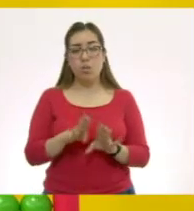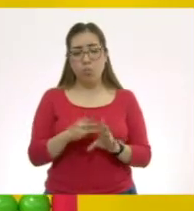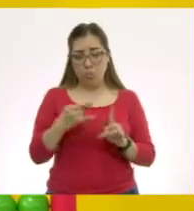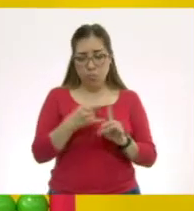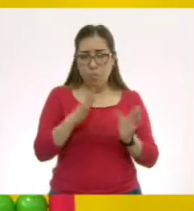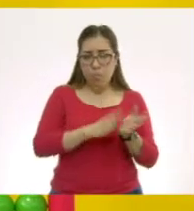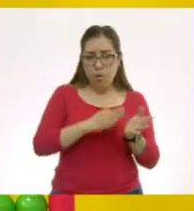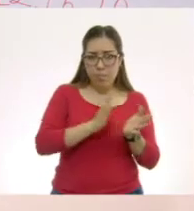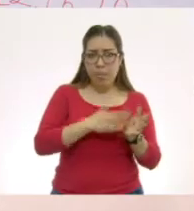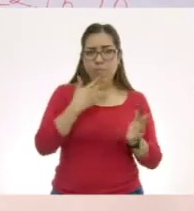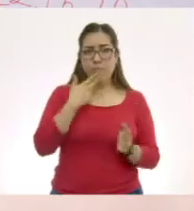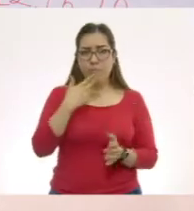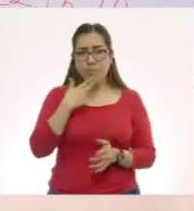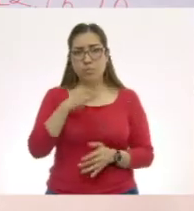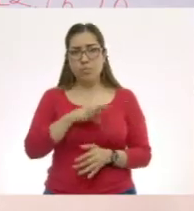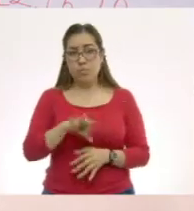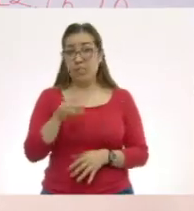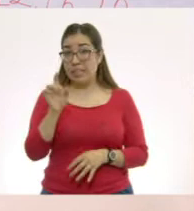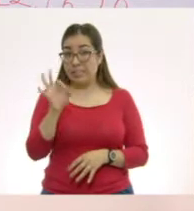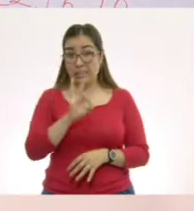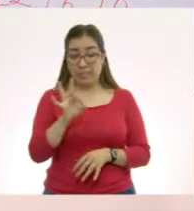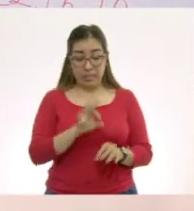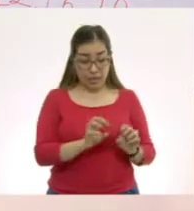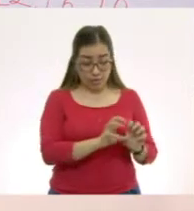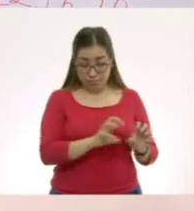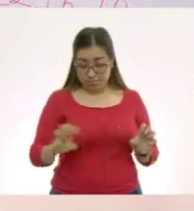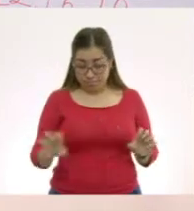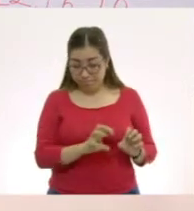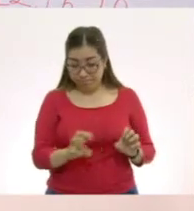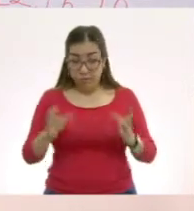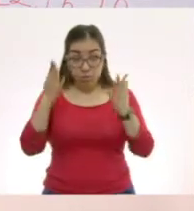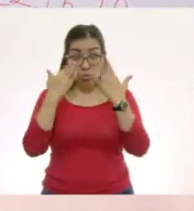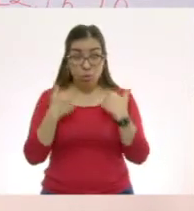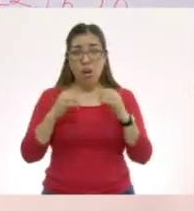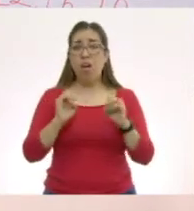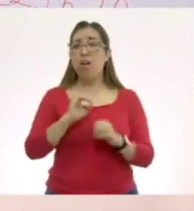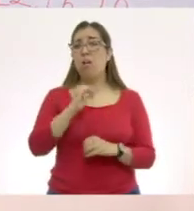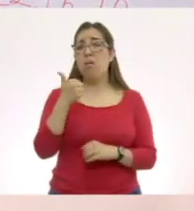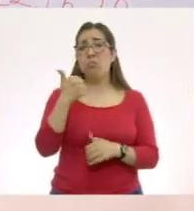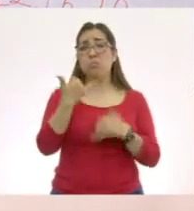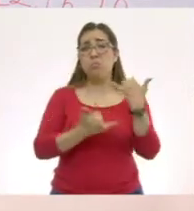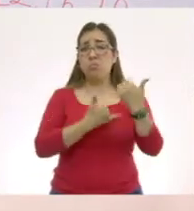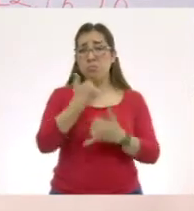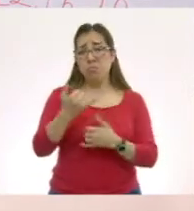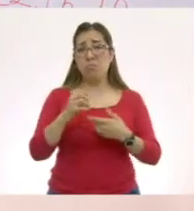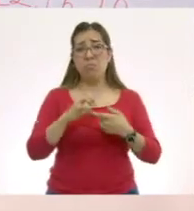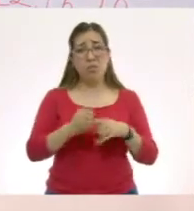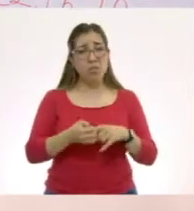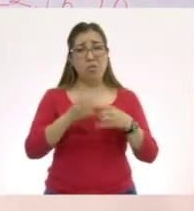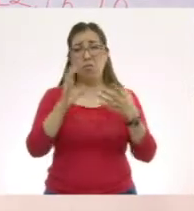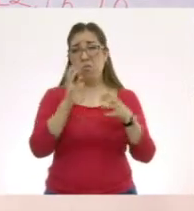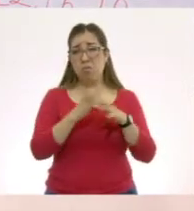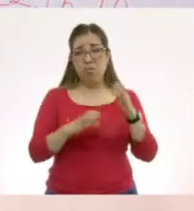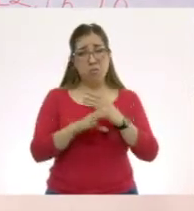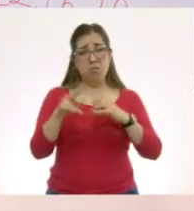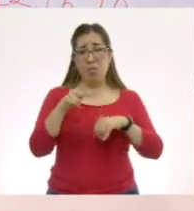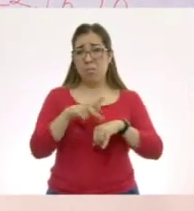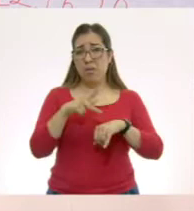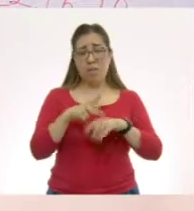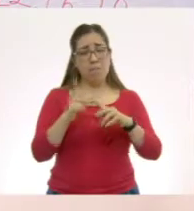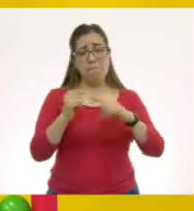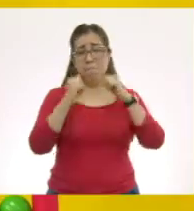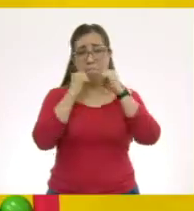no tuviéramos el abaco, lo podríamos hacer con fichitas o con canicas. ¿O con frijolitos? Frijolitos o piedritas, eso no